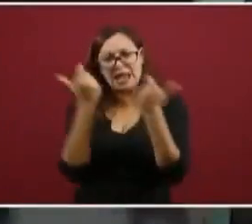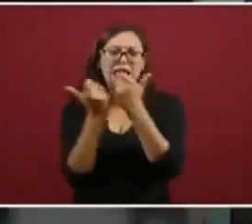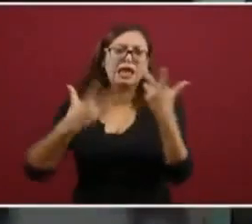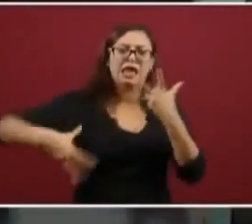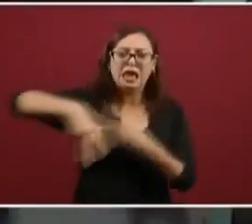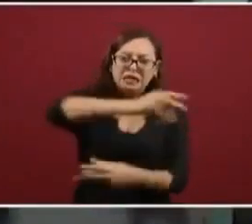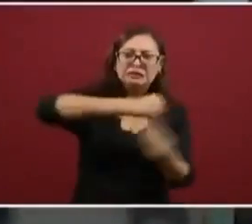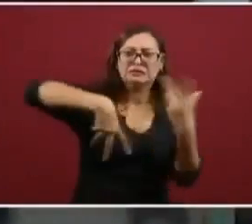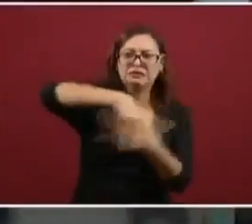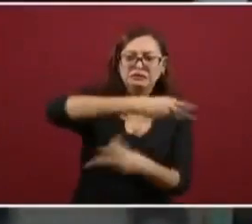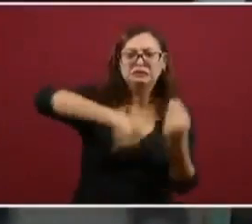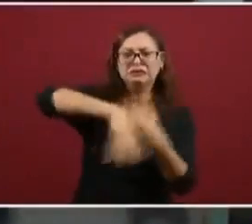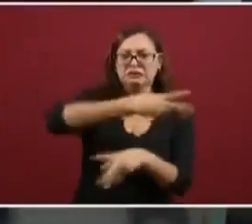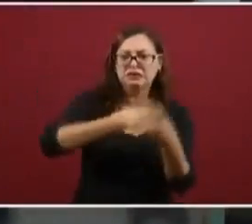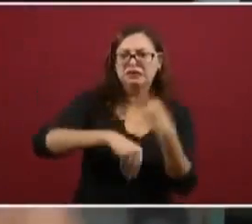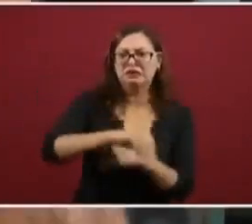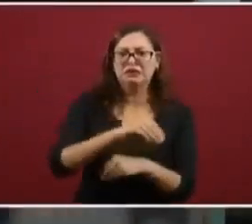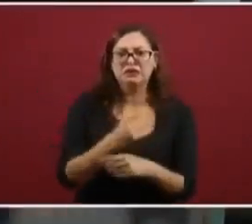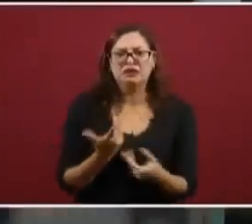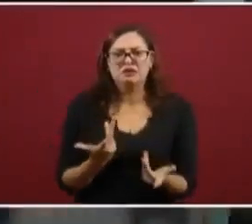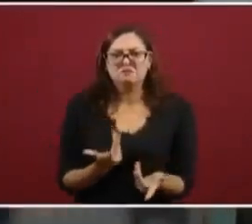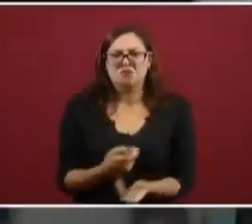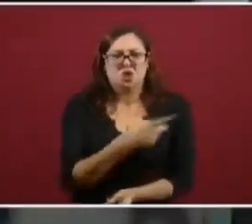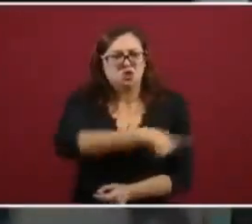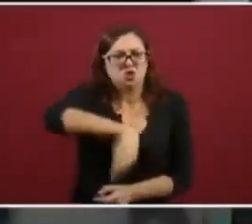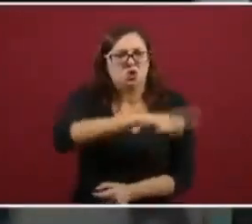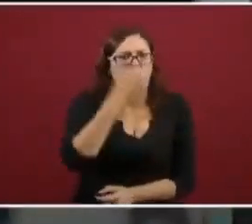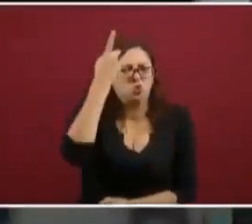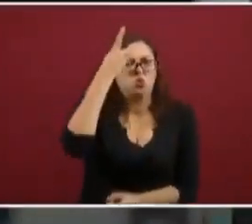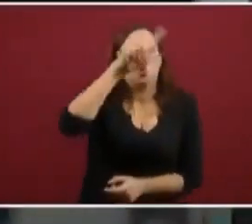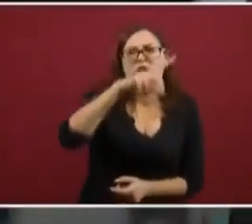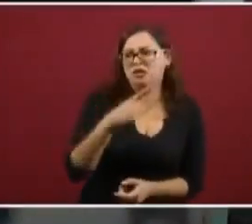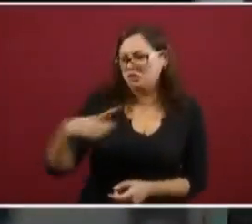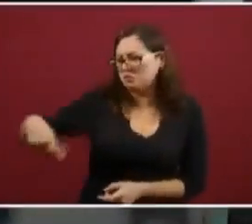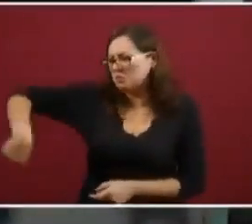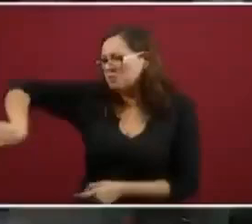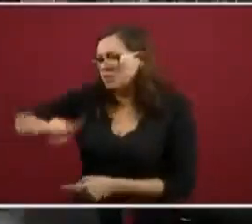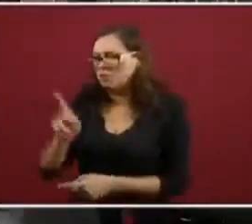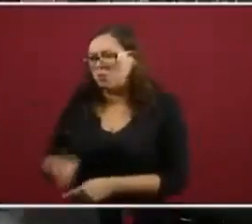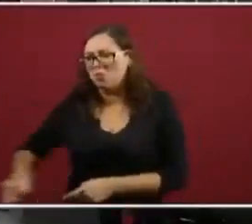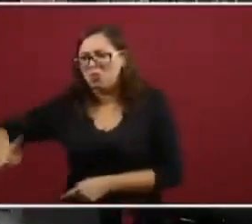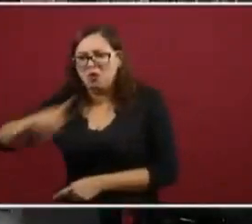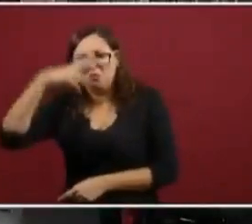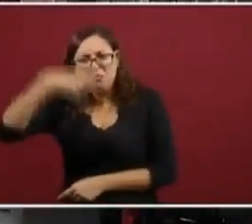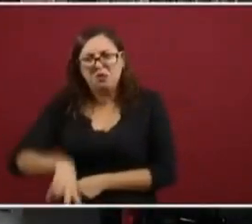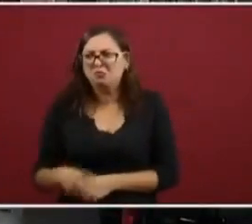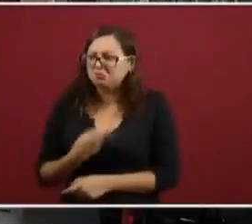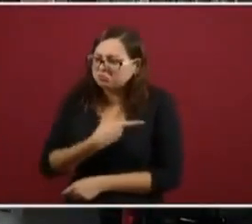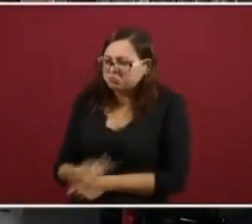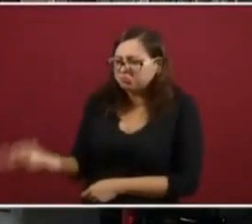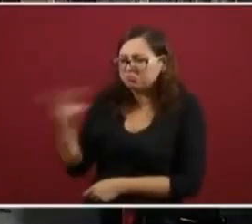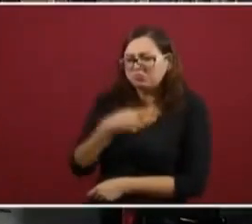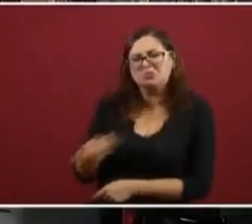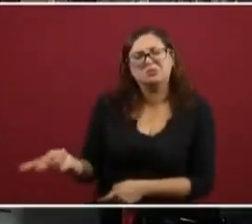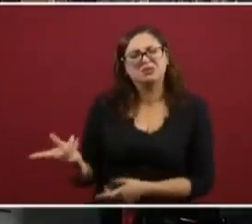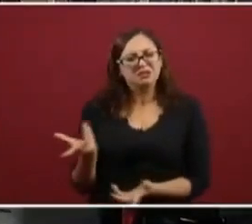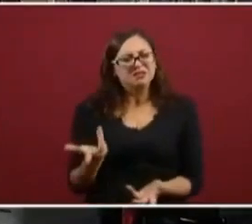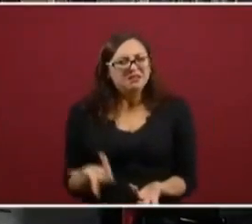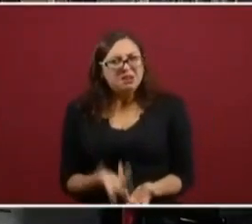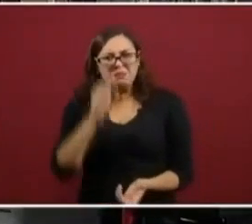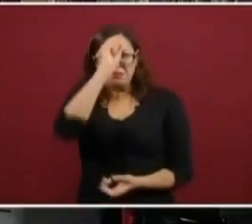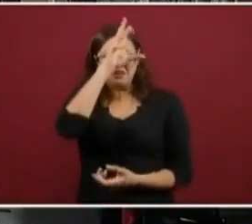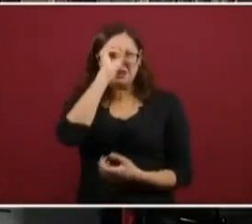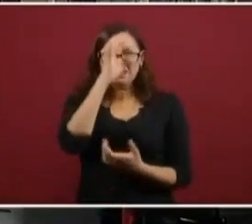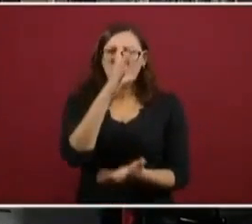reflejados en la en la la de vida de los mexicanos porque las mineras Señor solo están dejando muerte